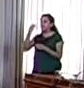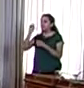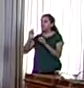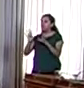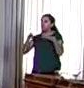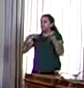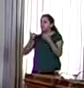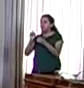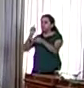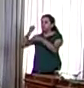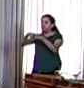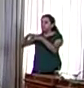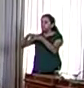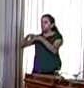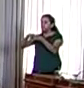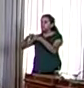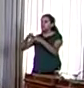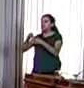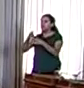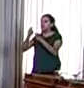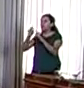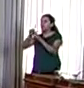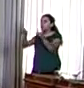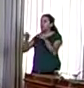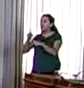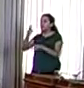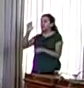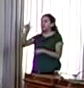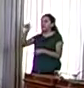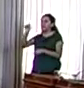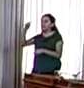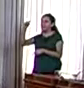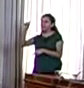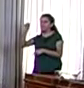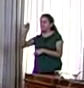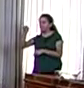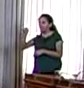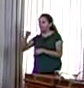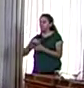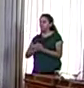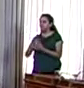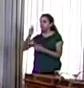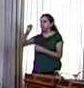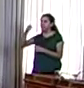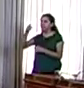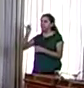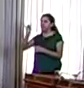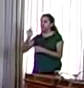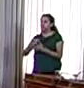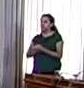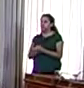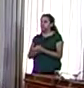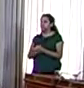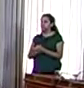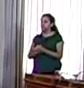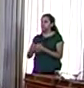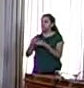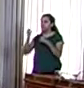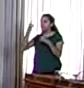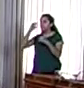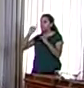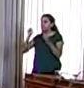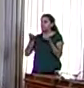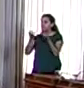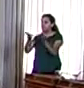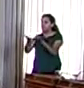participación en el evento LATAM 2018, como ponente en el mismo y en las demás actividades a ejecutarse en dicho contexto, por las